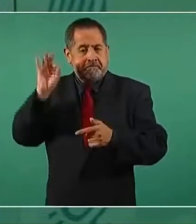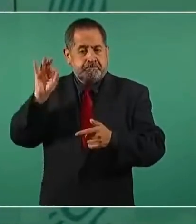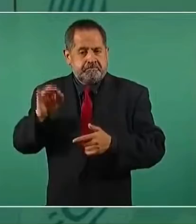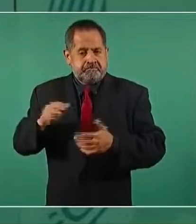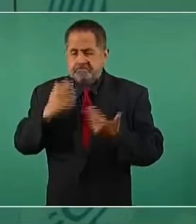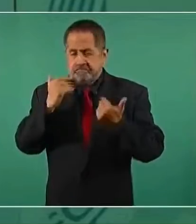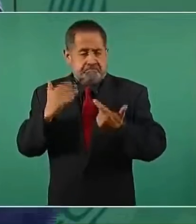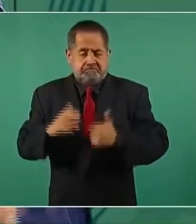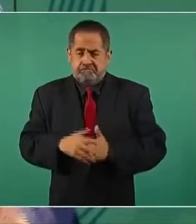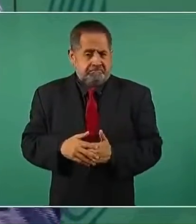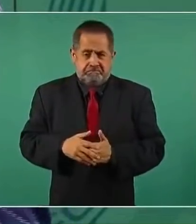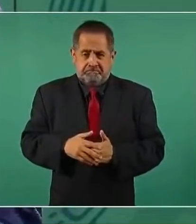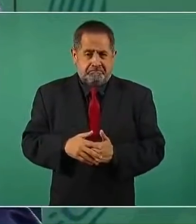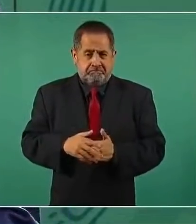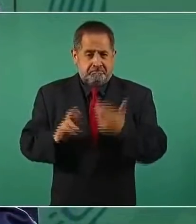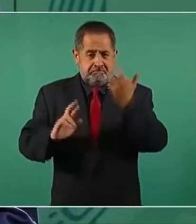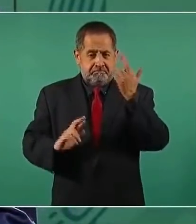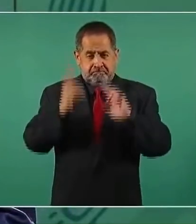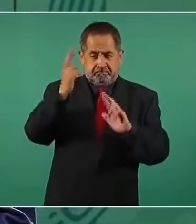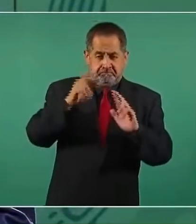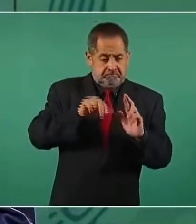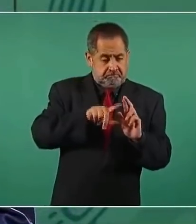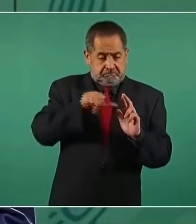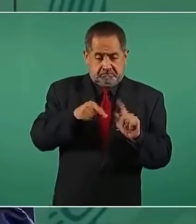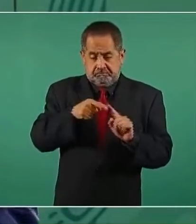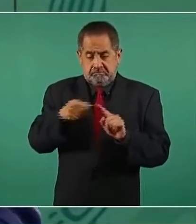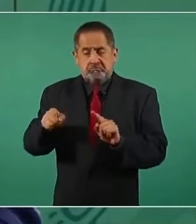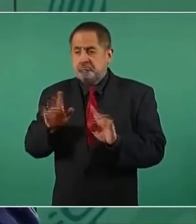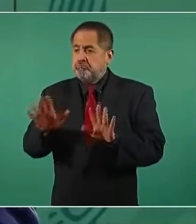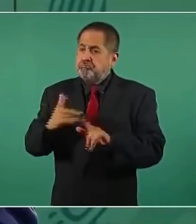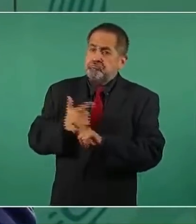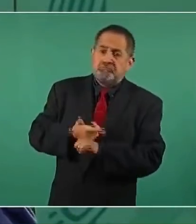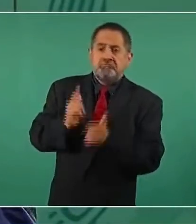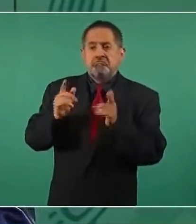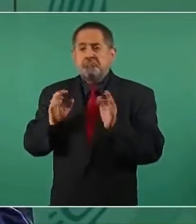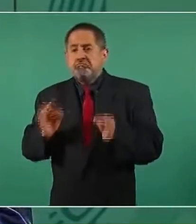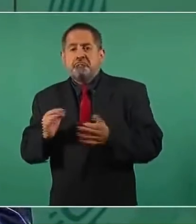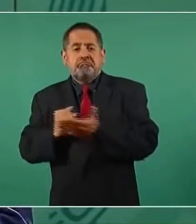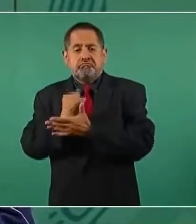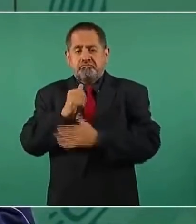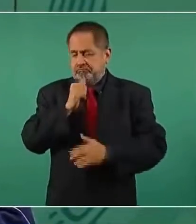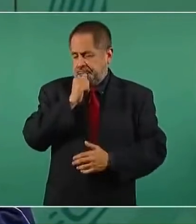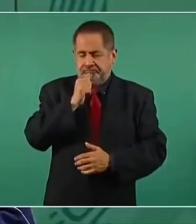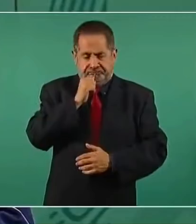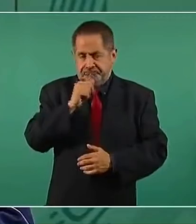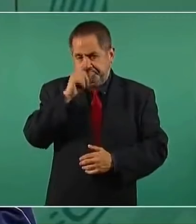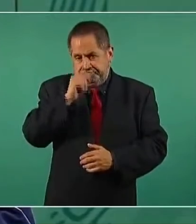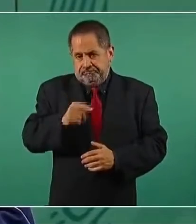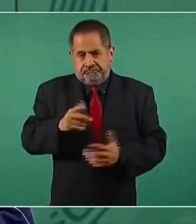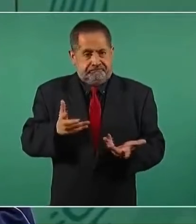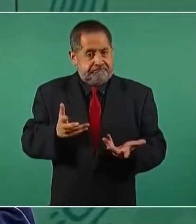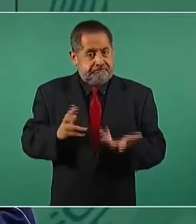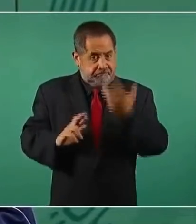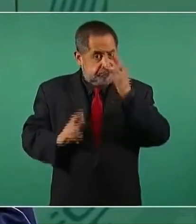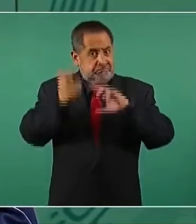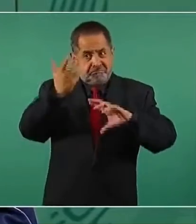ni siquiera pudo la revolución. Y vaya que fue profunda,